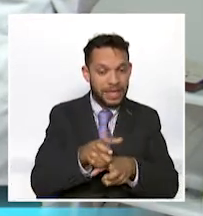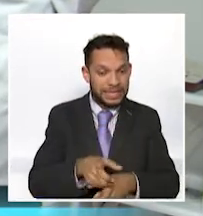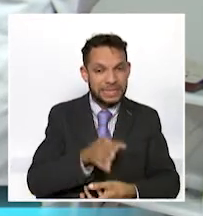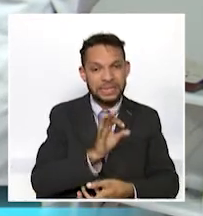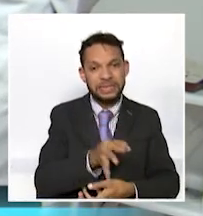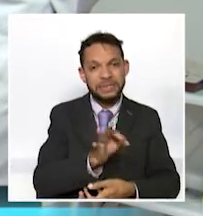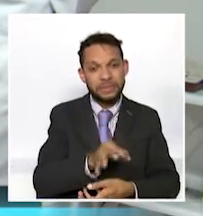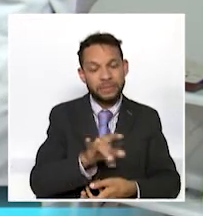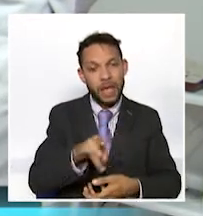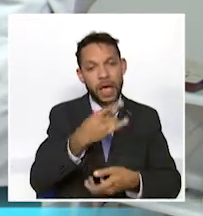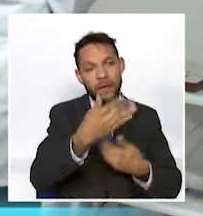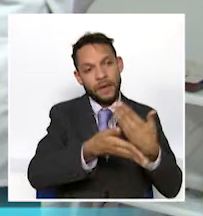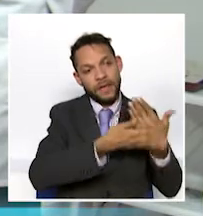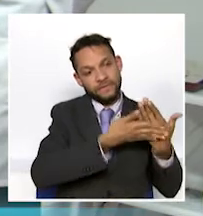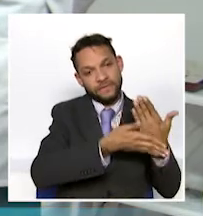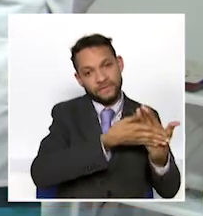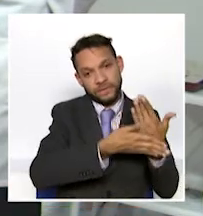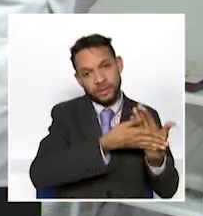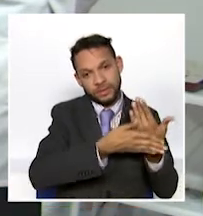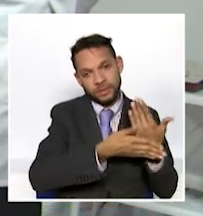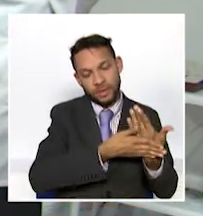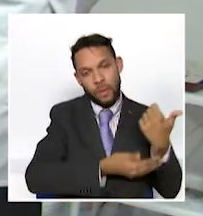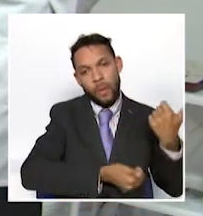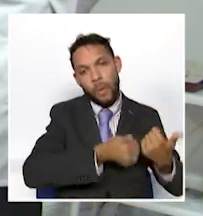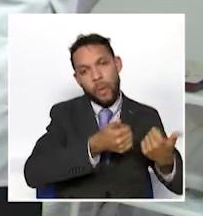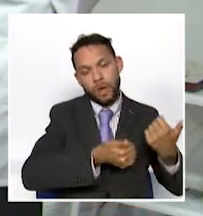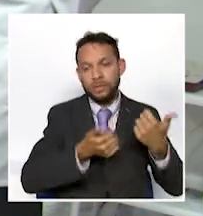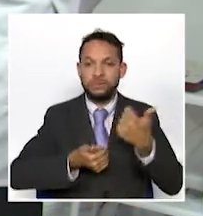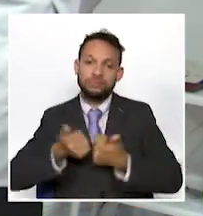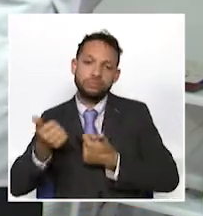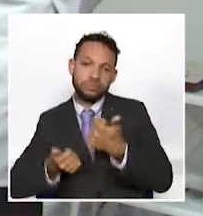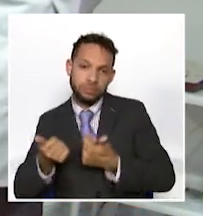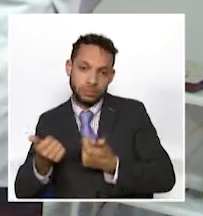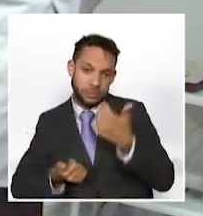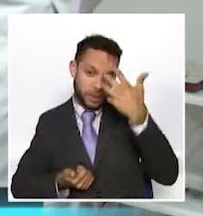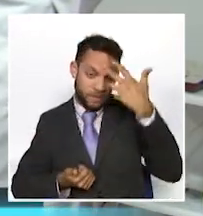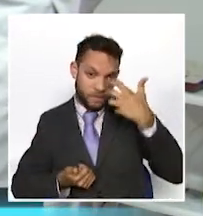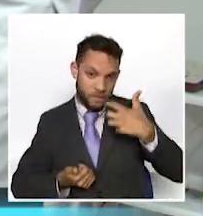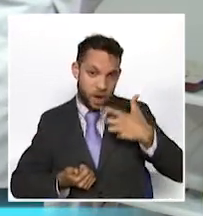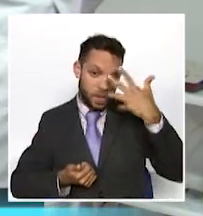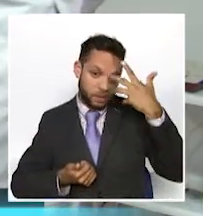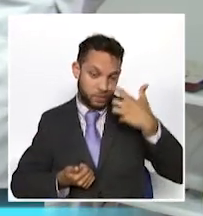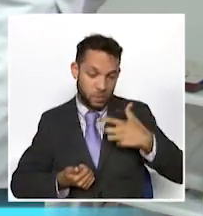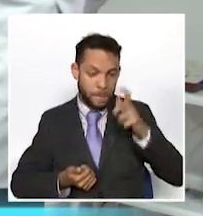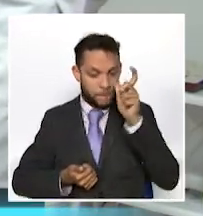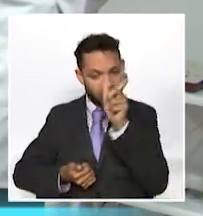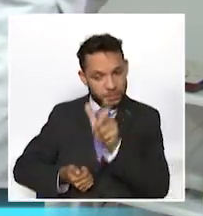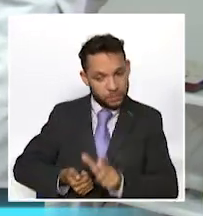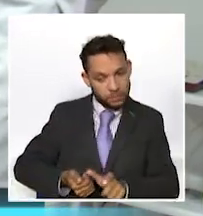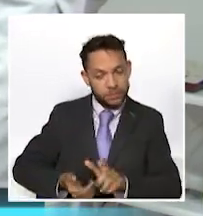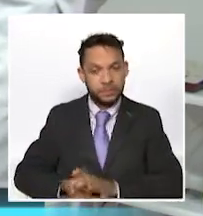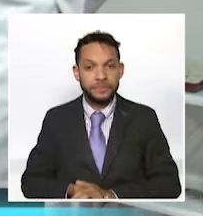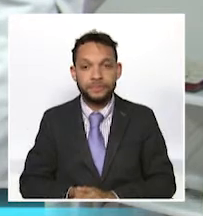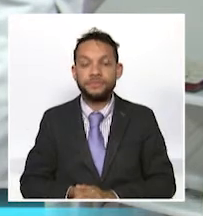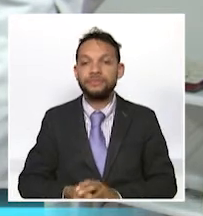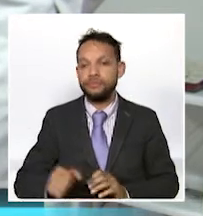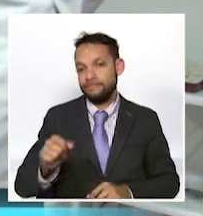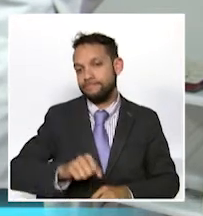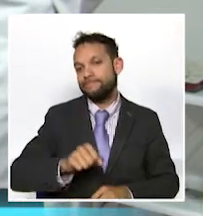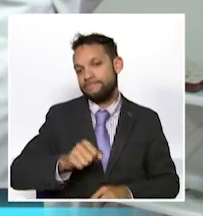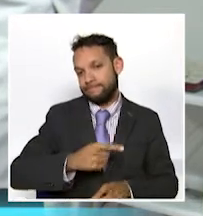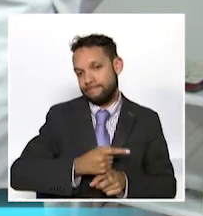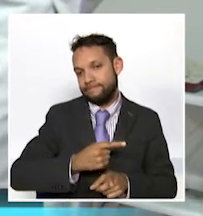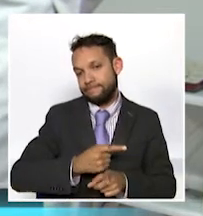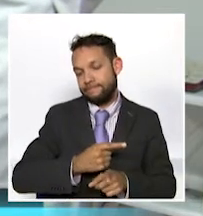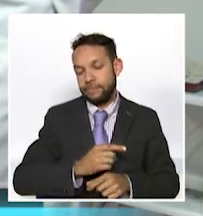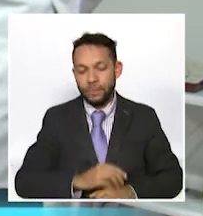una contraindicación, y eso se determina a través de su evaluación, ¿verdad? Sí, doctor. A ver, tengamos en cuenta